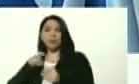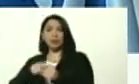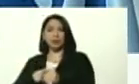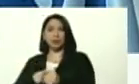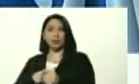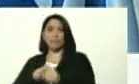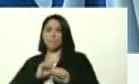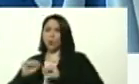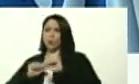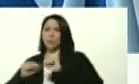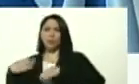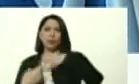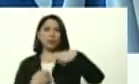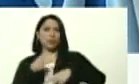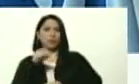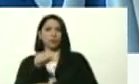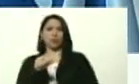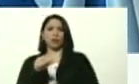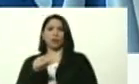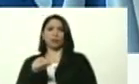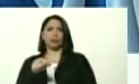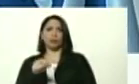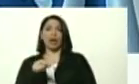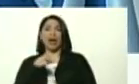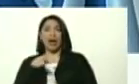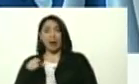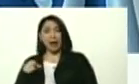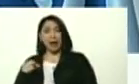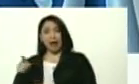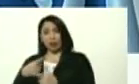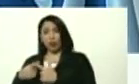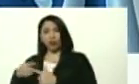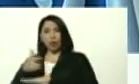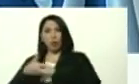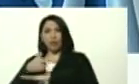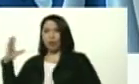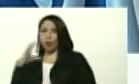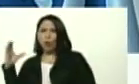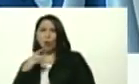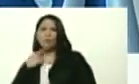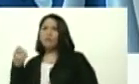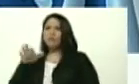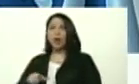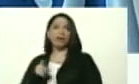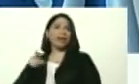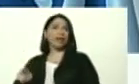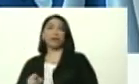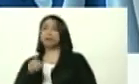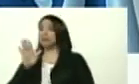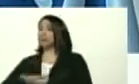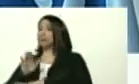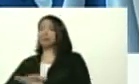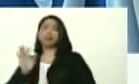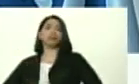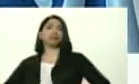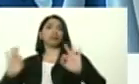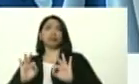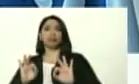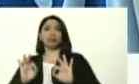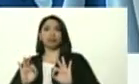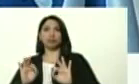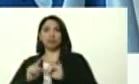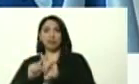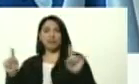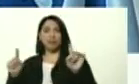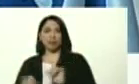a movimientos revolucionarios de izquierda, que son ejecutados, asesinados, y allí no pasa absolutamente nada. Todo lo